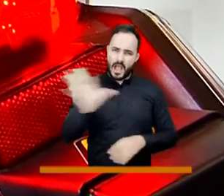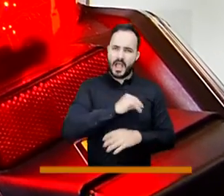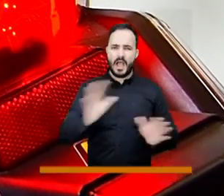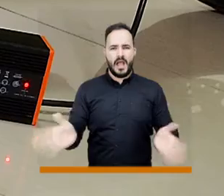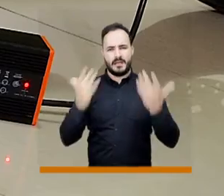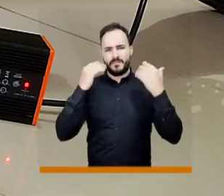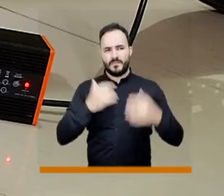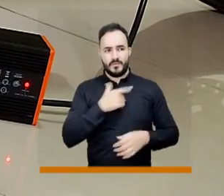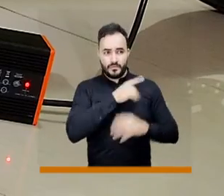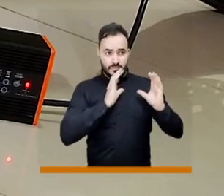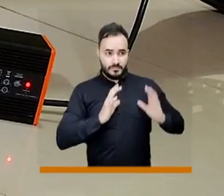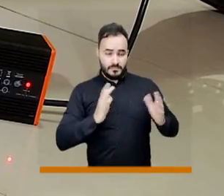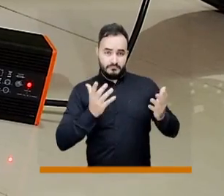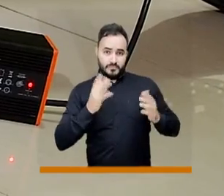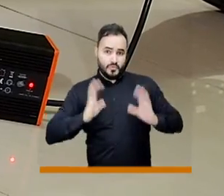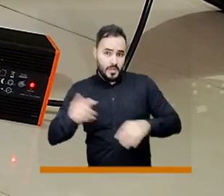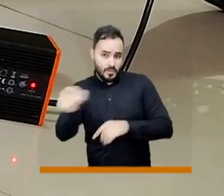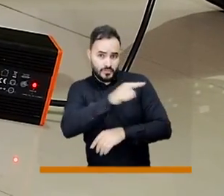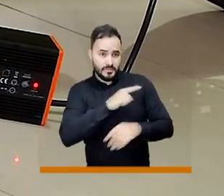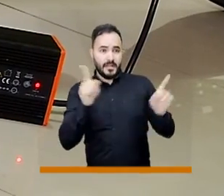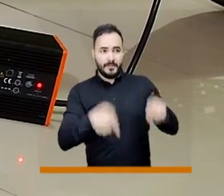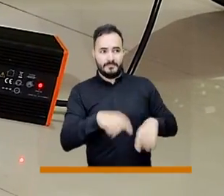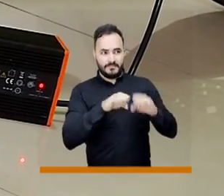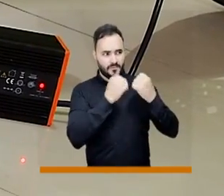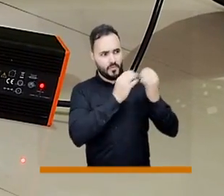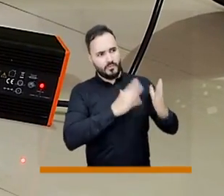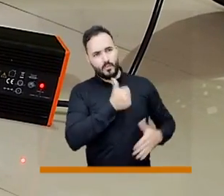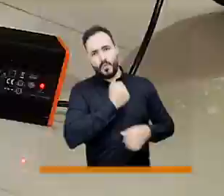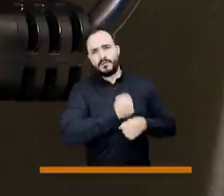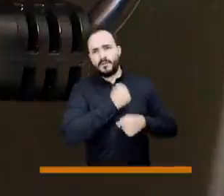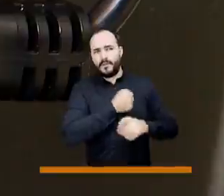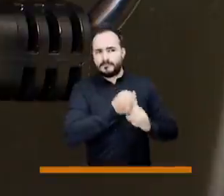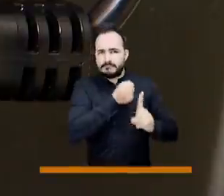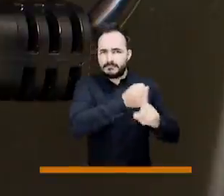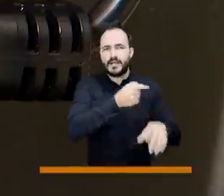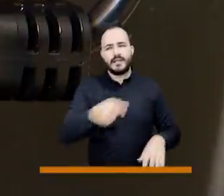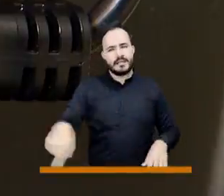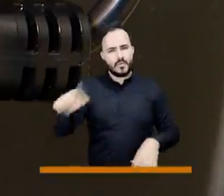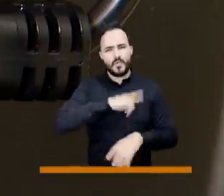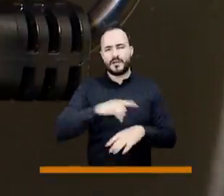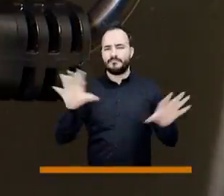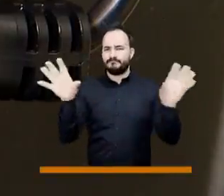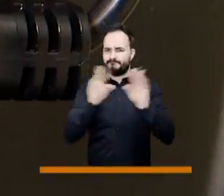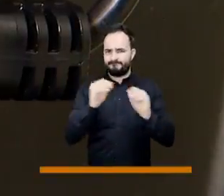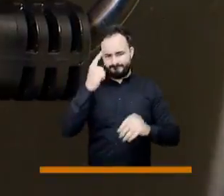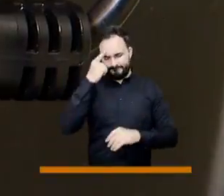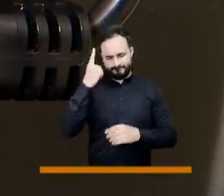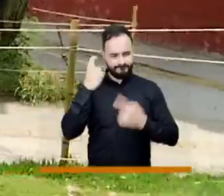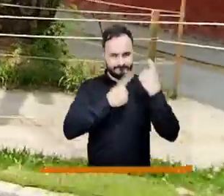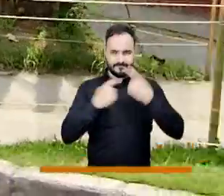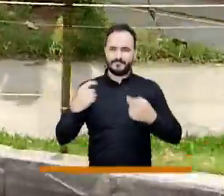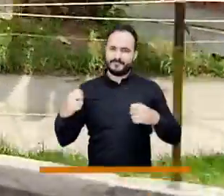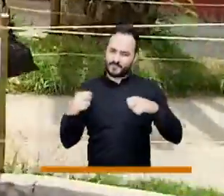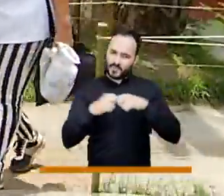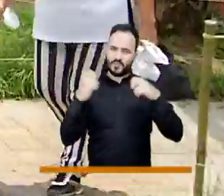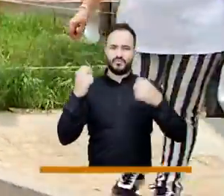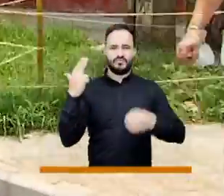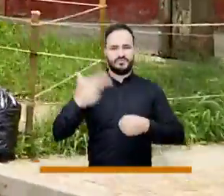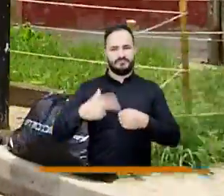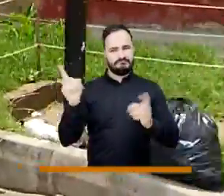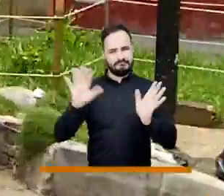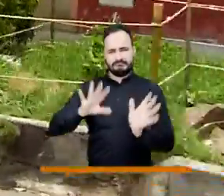Simón, liderándolo aquí, de que entendamos y nos aproximemos a la movilidad eléctrica como una verdadera